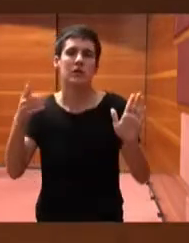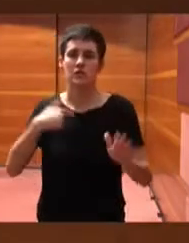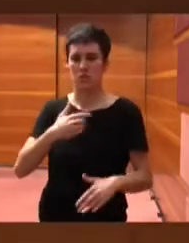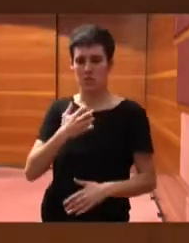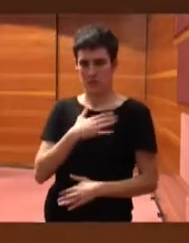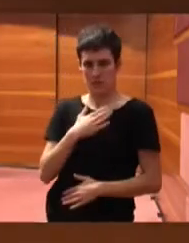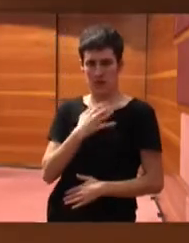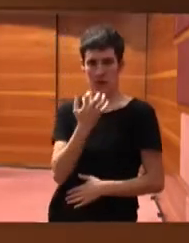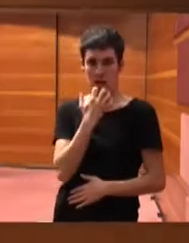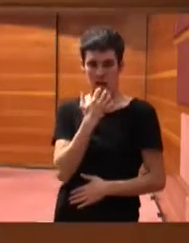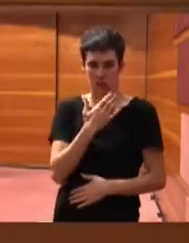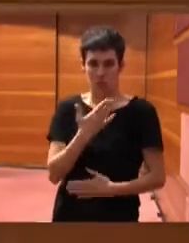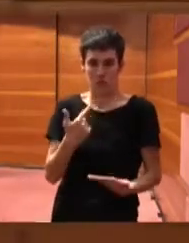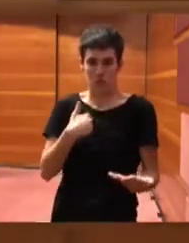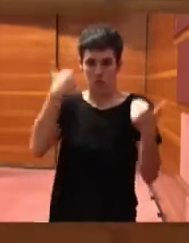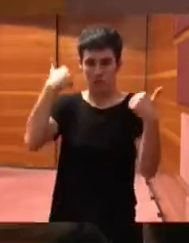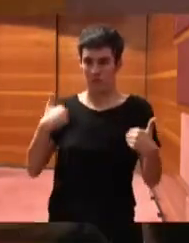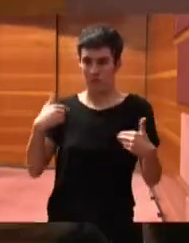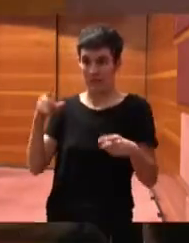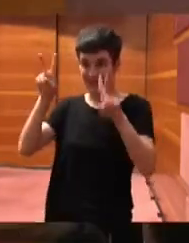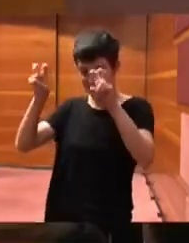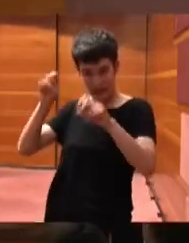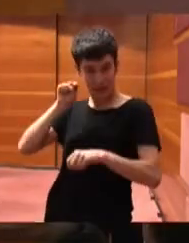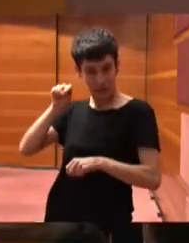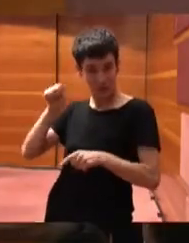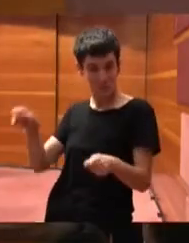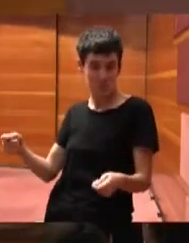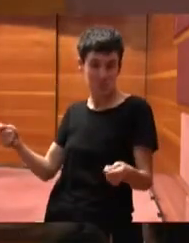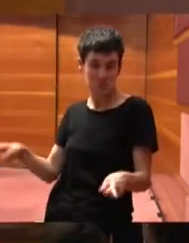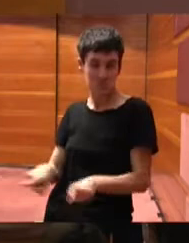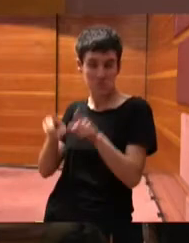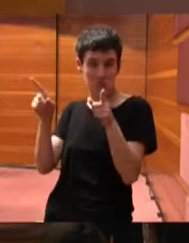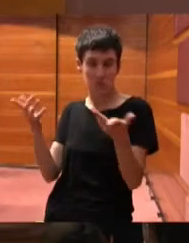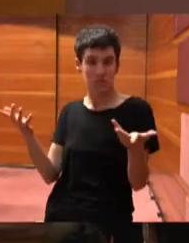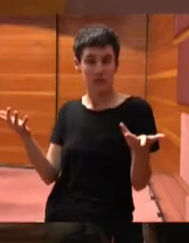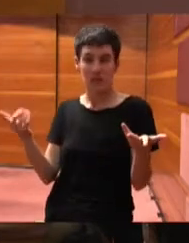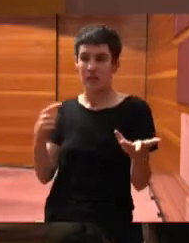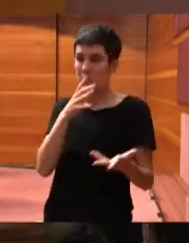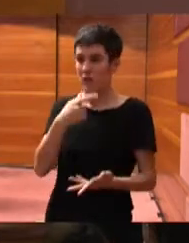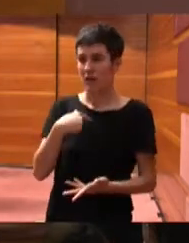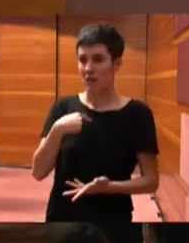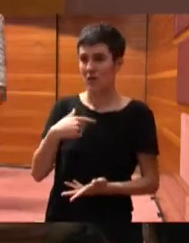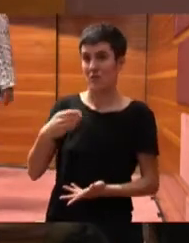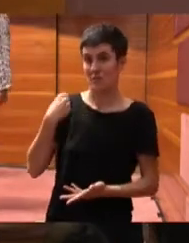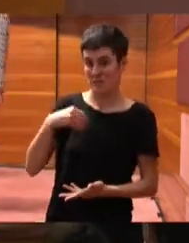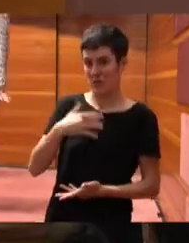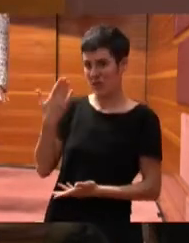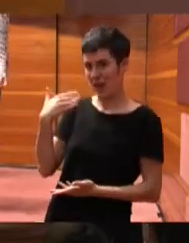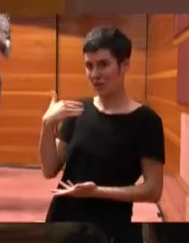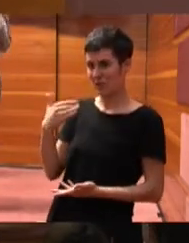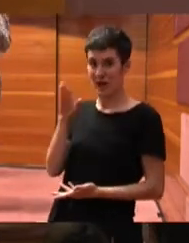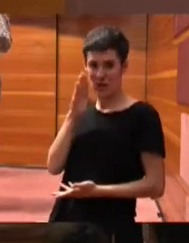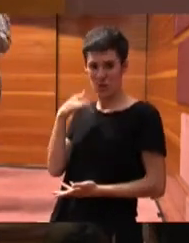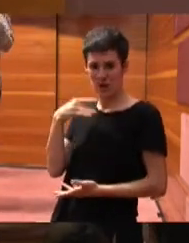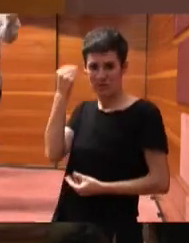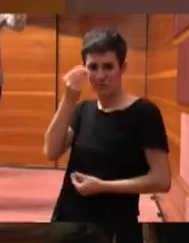ejemplo, pues me resbala esta información. Porque yo, ¿qué tenía en la cabeza ese día?